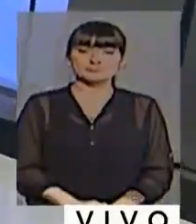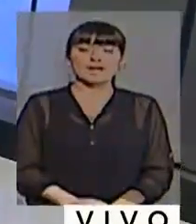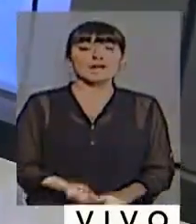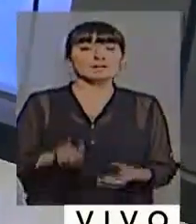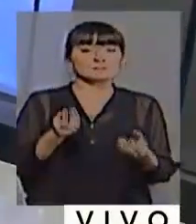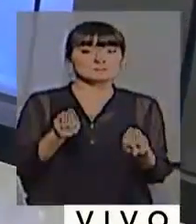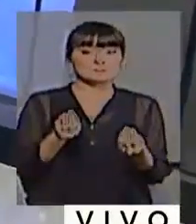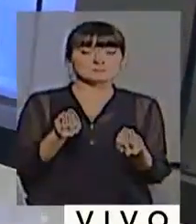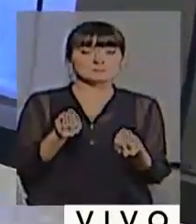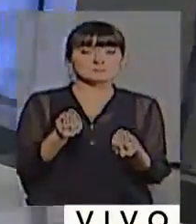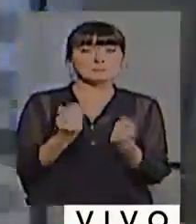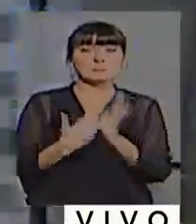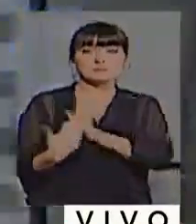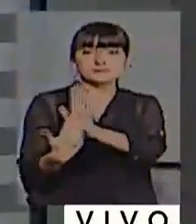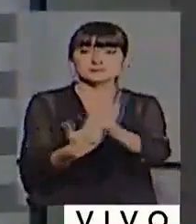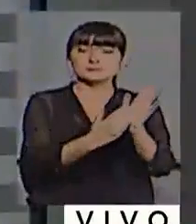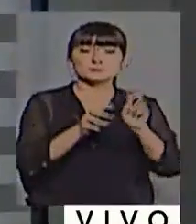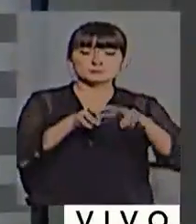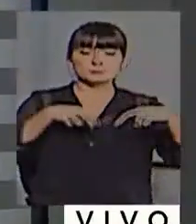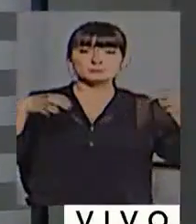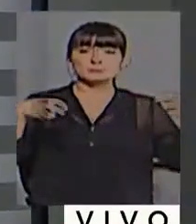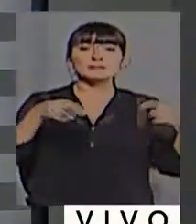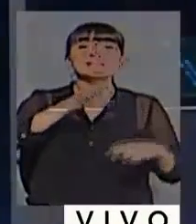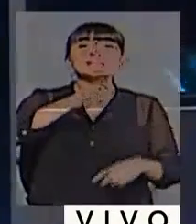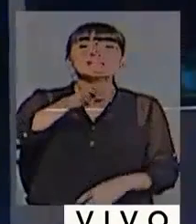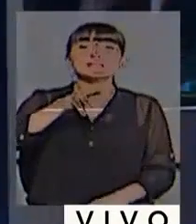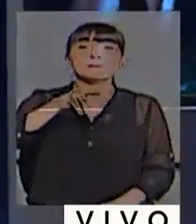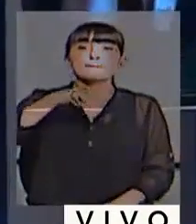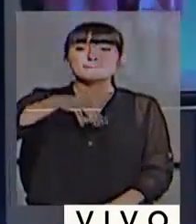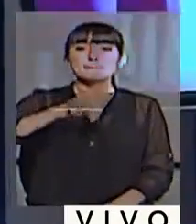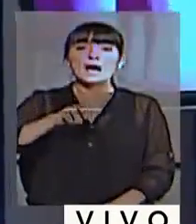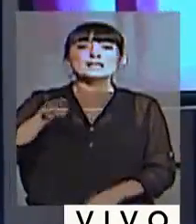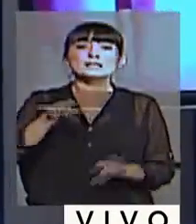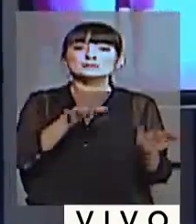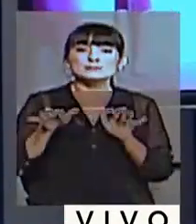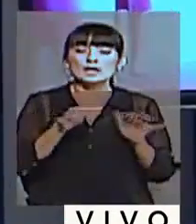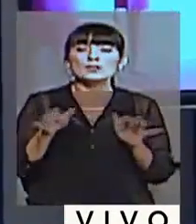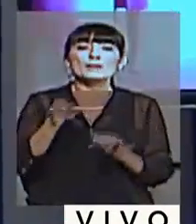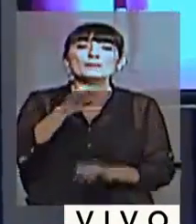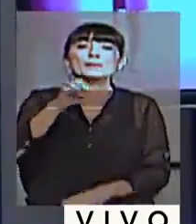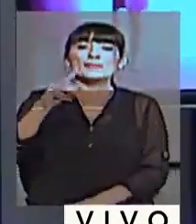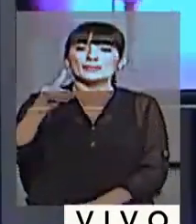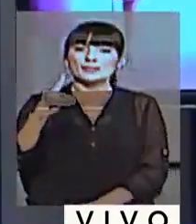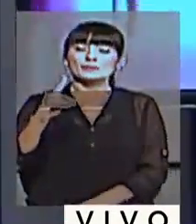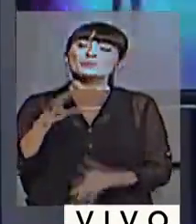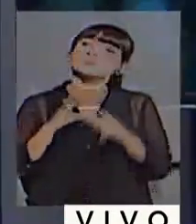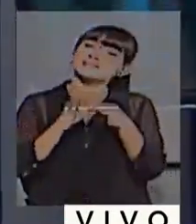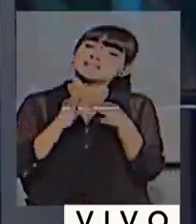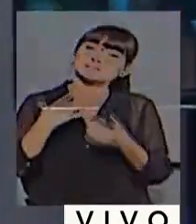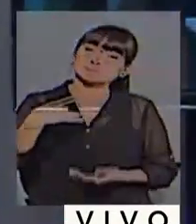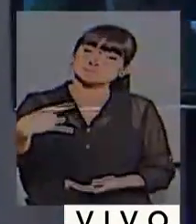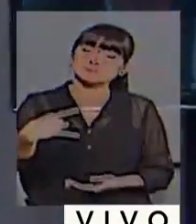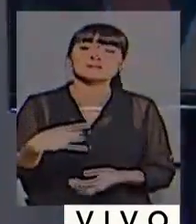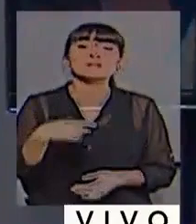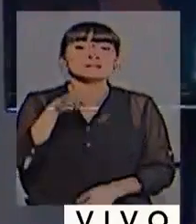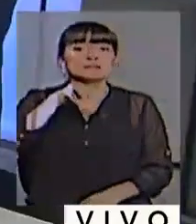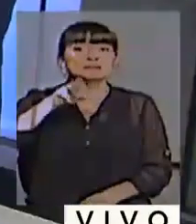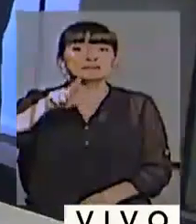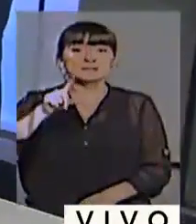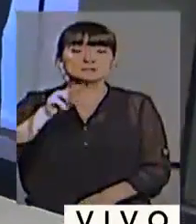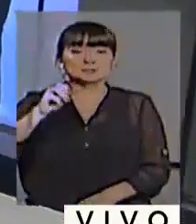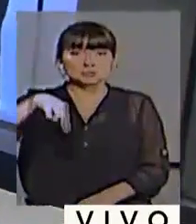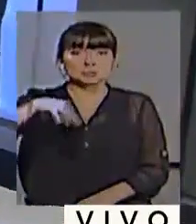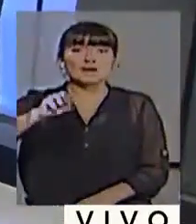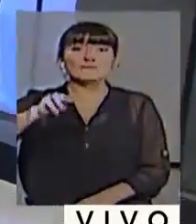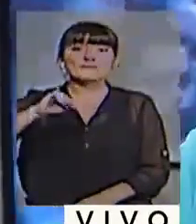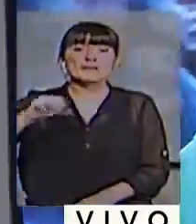Bueno, le presentamos a nuestro panel, don Germán Pino, bienvenido, secretario general del PPD. Muchas gracias, Pablo, por la invitación. Don Nelson Ávila, Partido